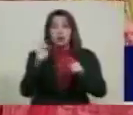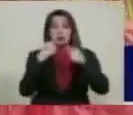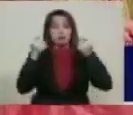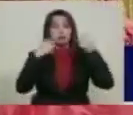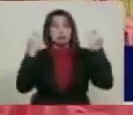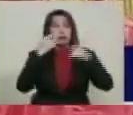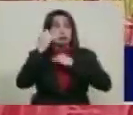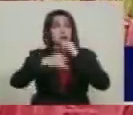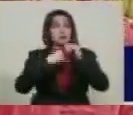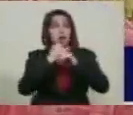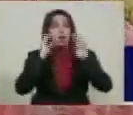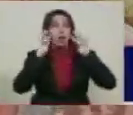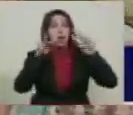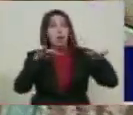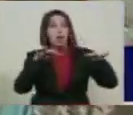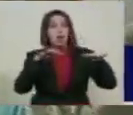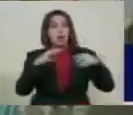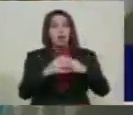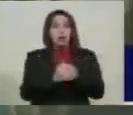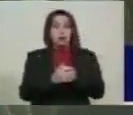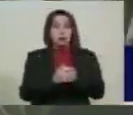Es impresionante